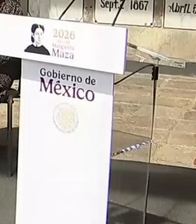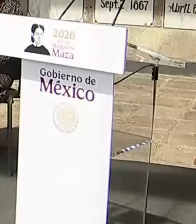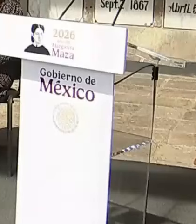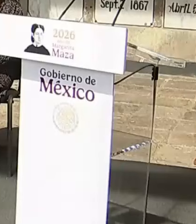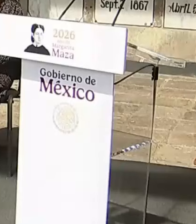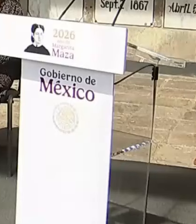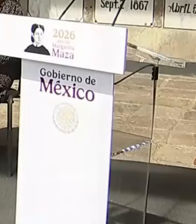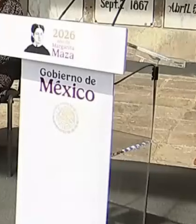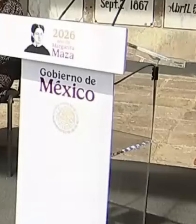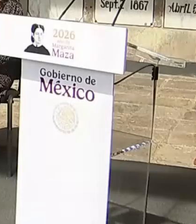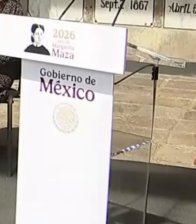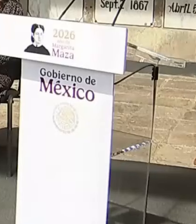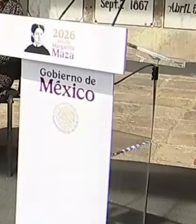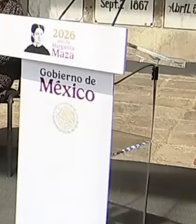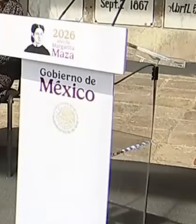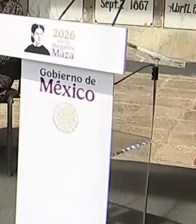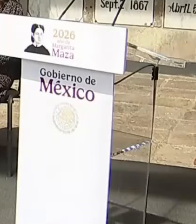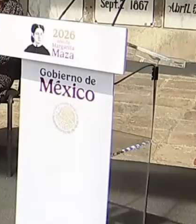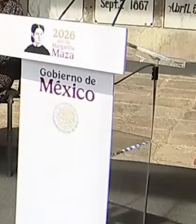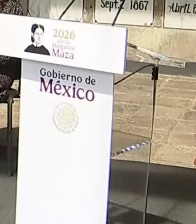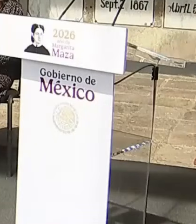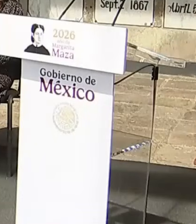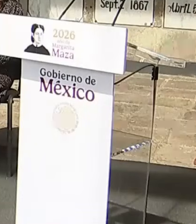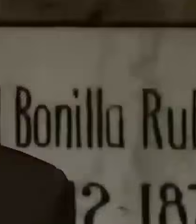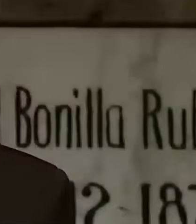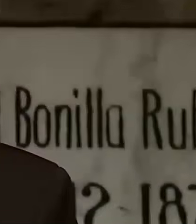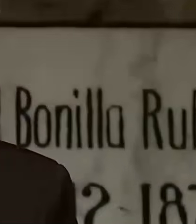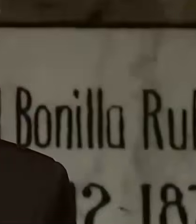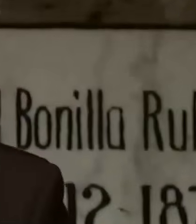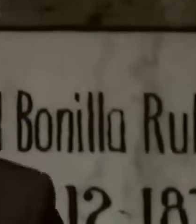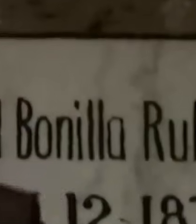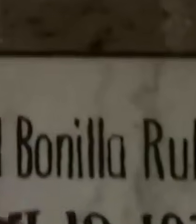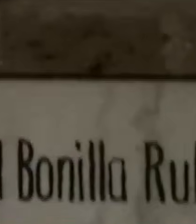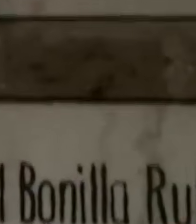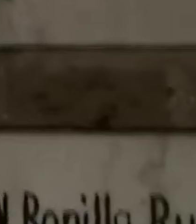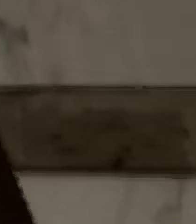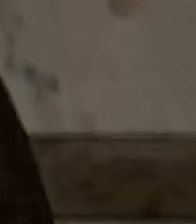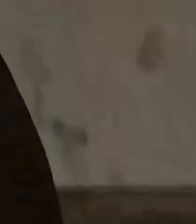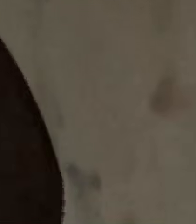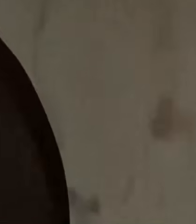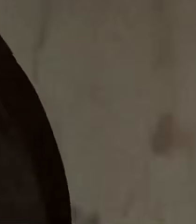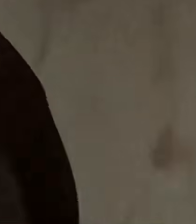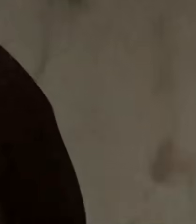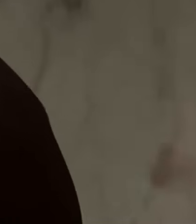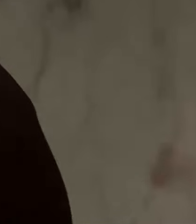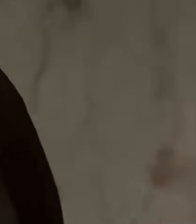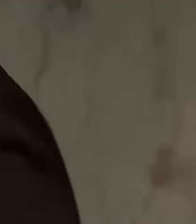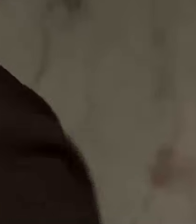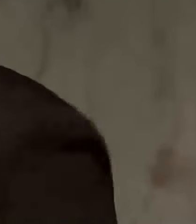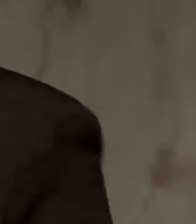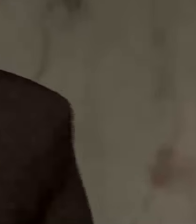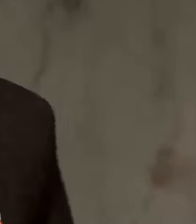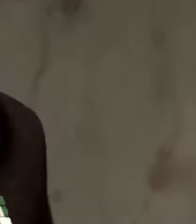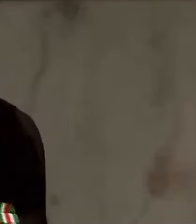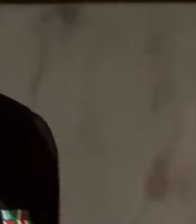Almirante Raimundo Pedro Morales Ángeles, secretario de Marina y Alto Mando de la Armada de México.